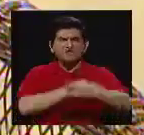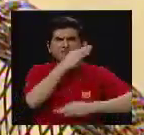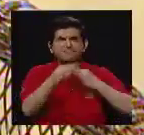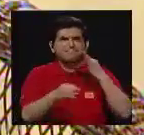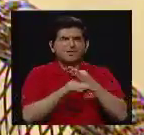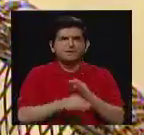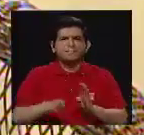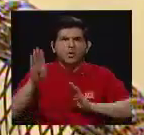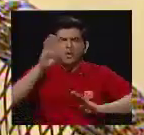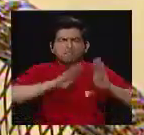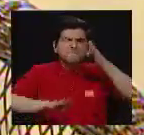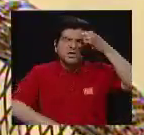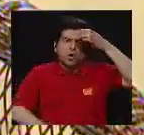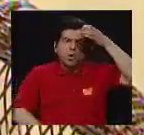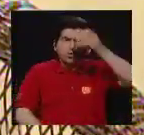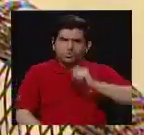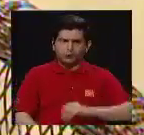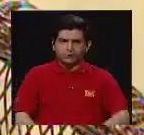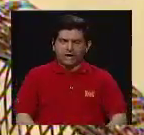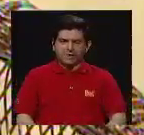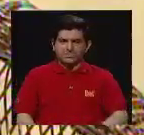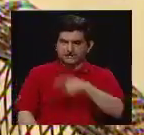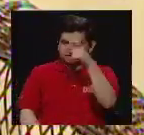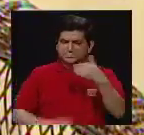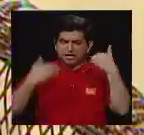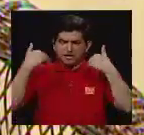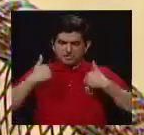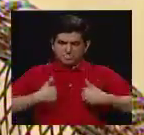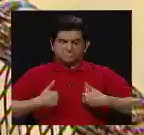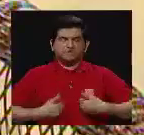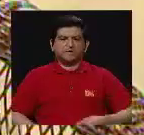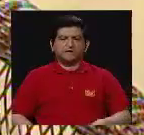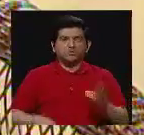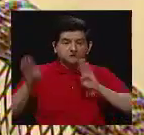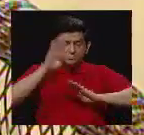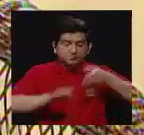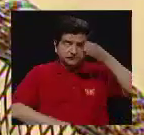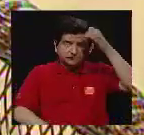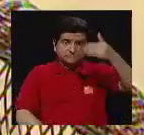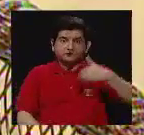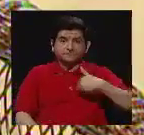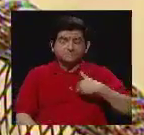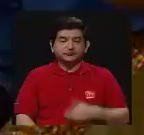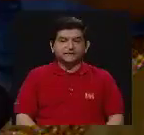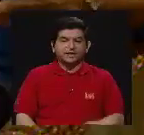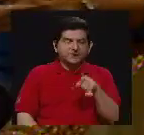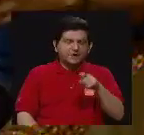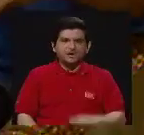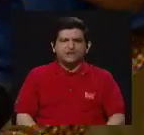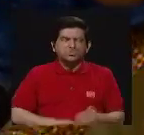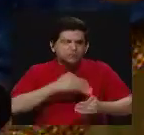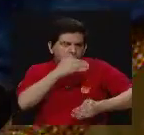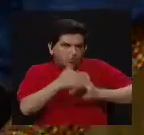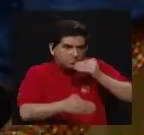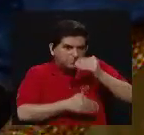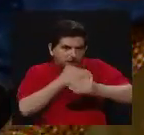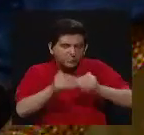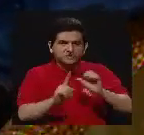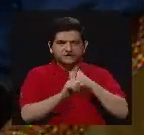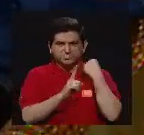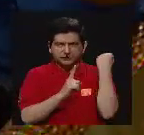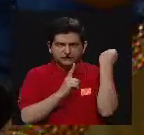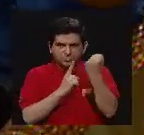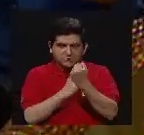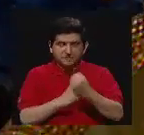de una especie de biocultura, de unos seres humanos bioculturales con unas tendencias y